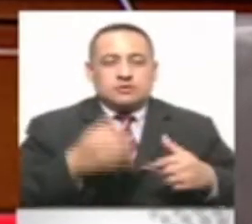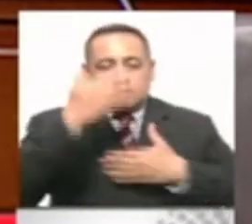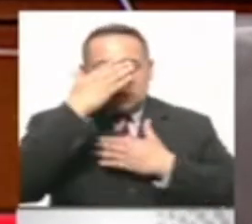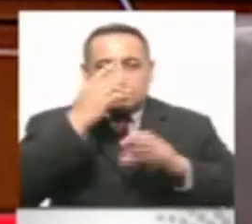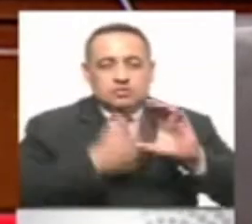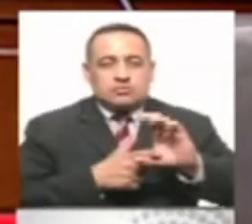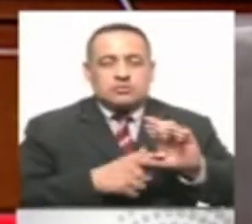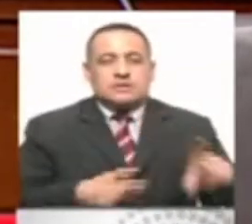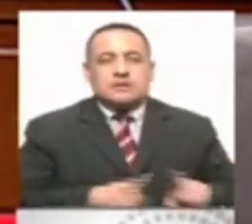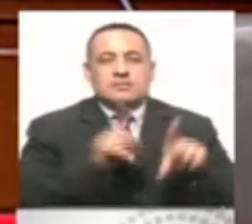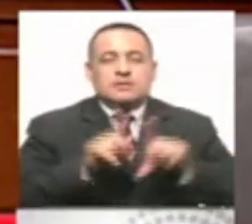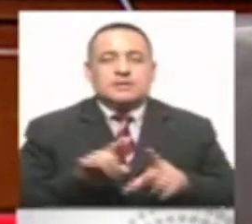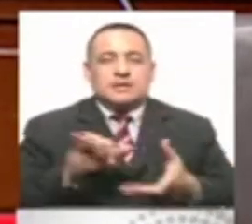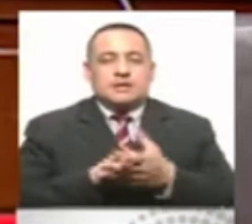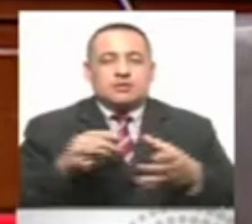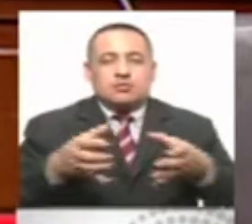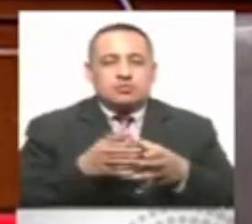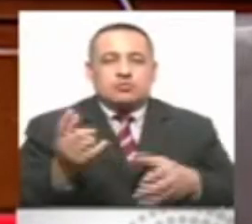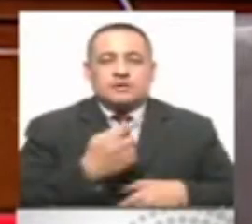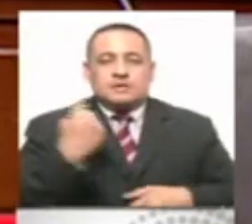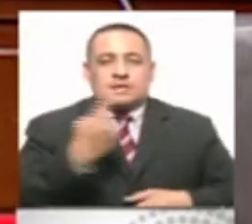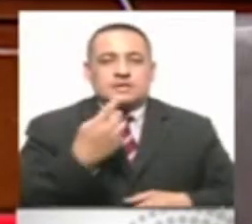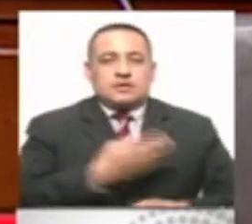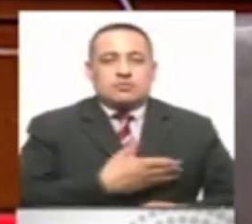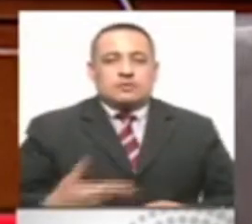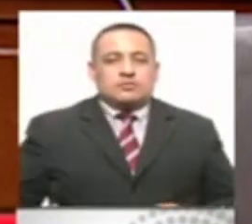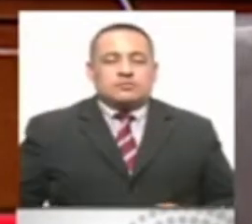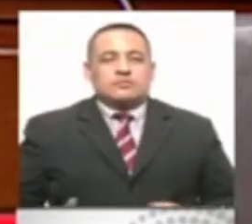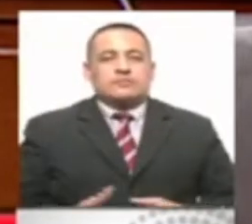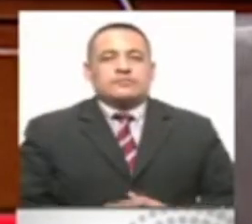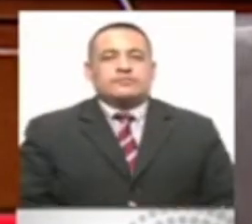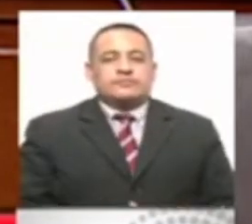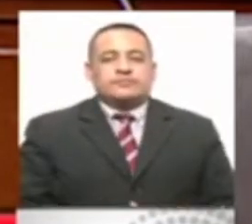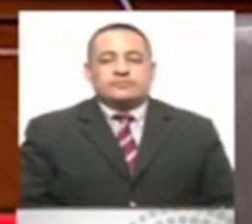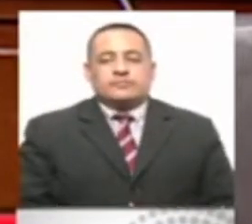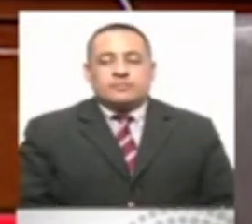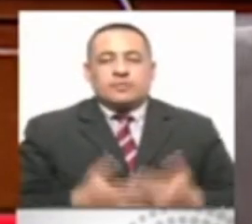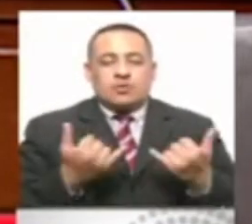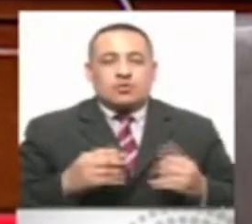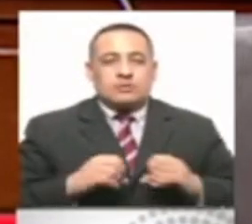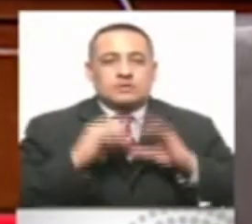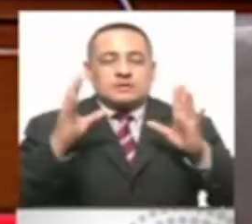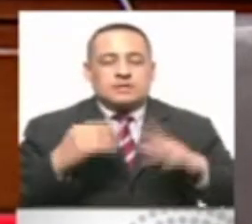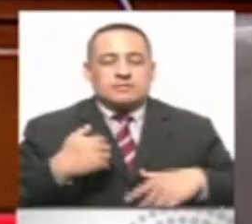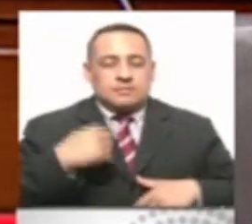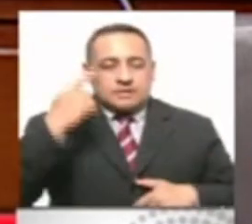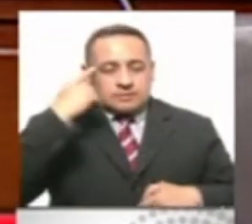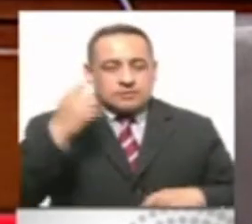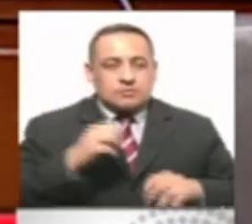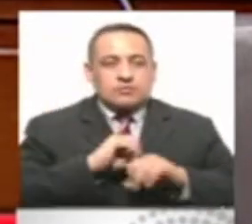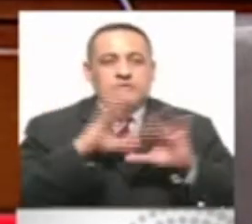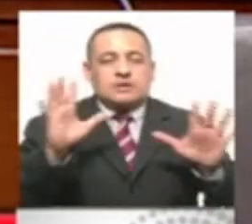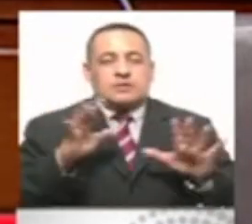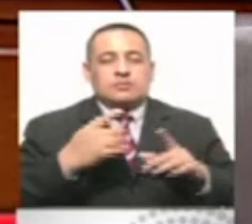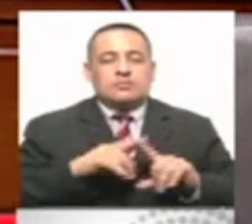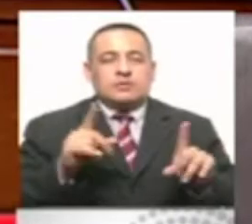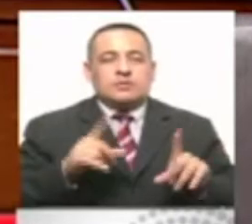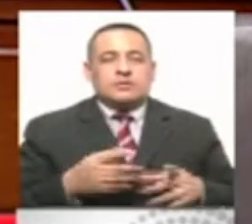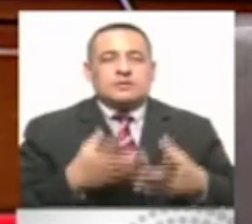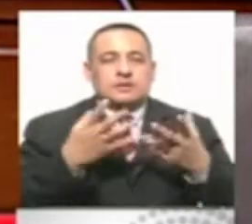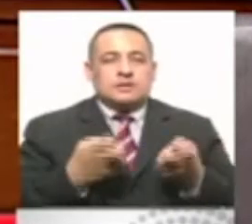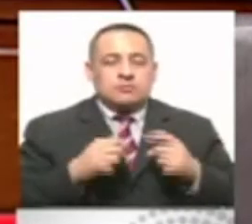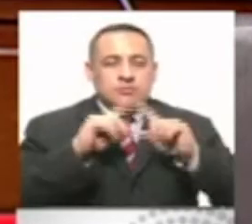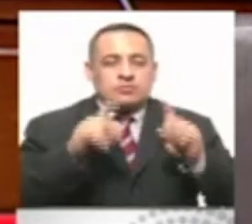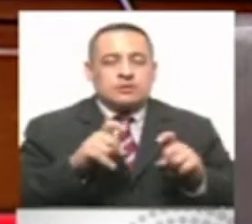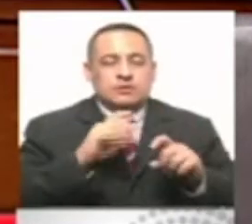Sendero Luminoso y estudiantes víctimas del terrorismo del Estado. Hoy día tenemos que ser coherentes. Sin embargo, hoy día queremos